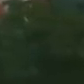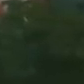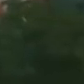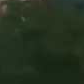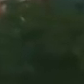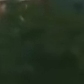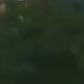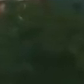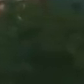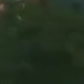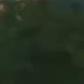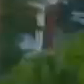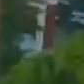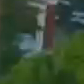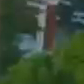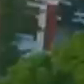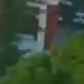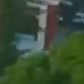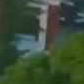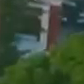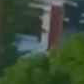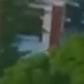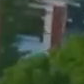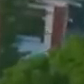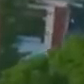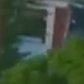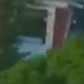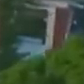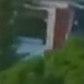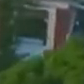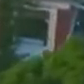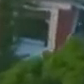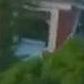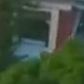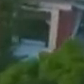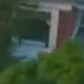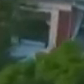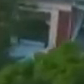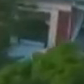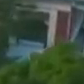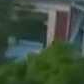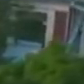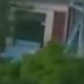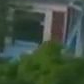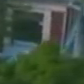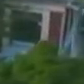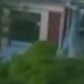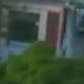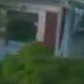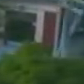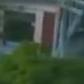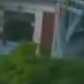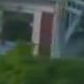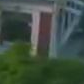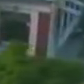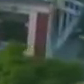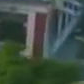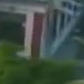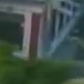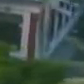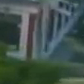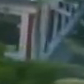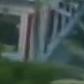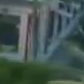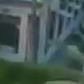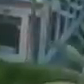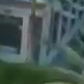Desde el Salón Ayacucho, el presidente Nicolás Maduro Moros estará dirigiendo no solo el país, sino fuera de